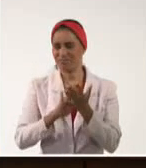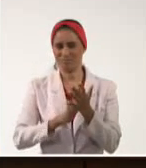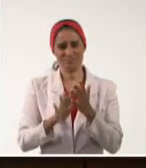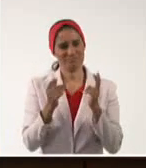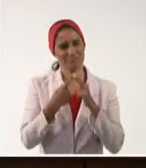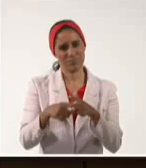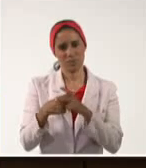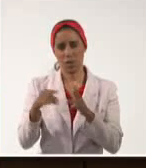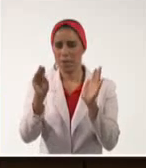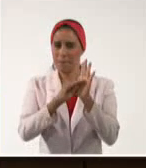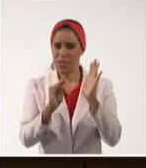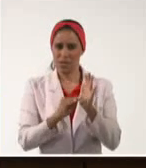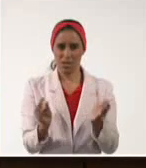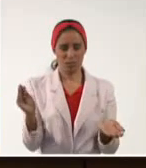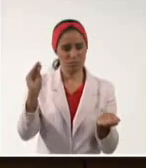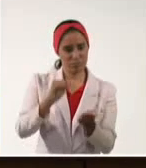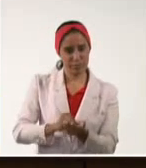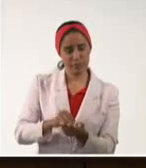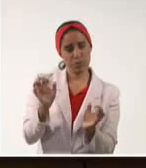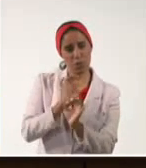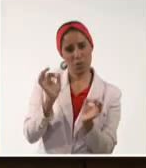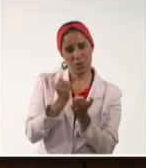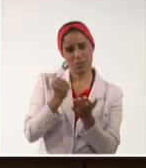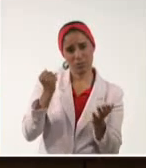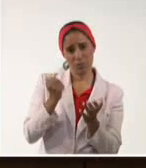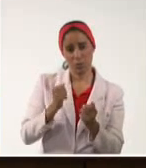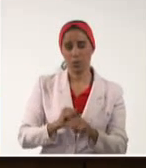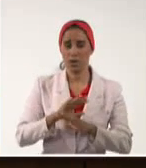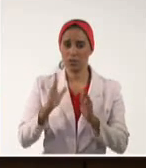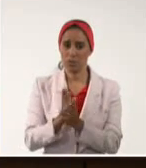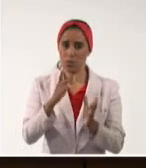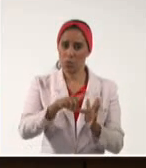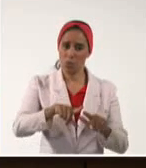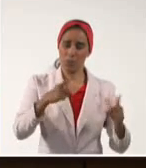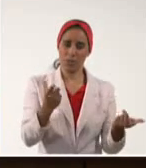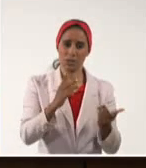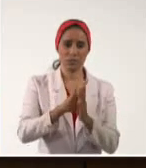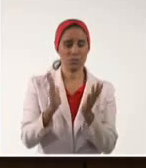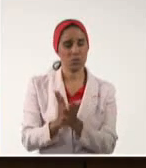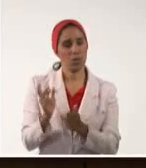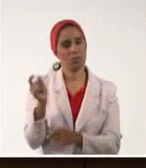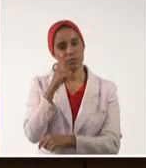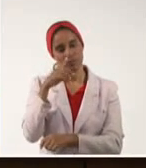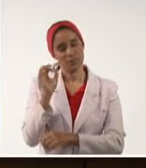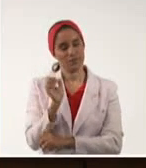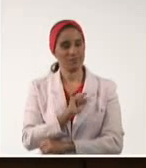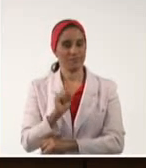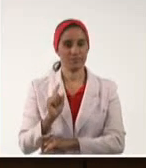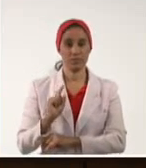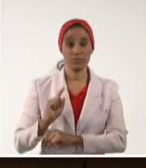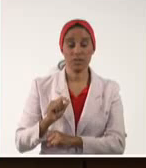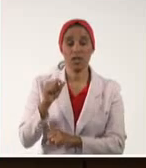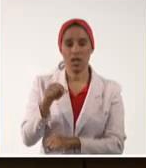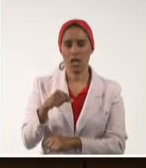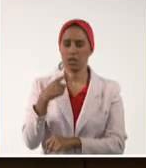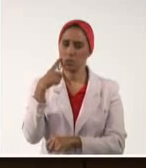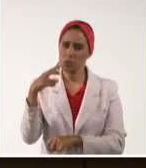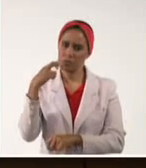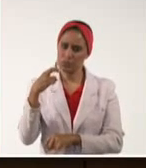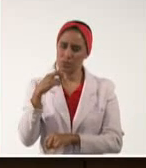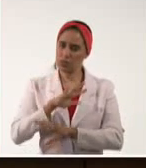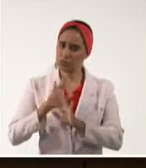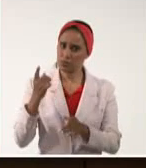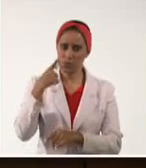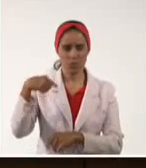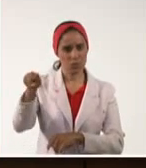no fructificaron, de pronósticos que no se cumplieron. Así como reconocemos errores en el diseño de la tarea